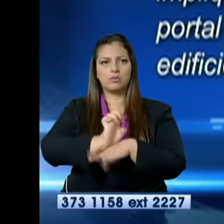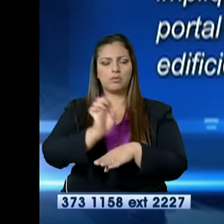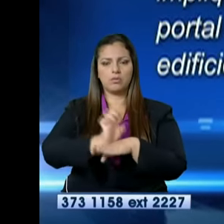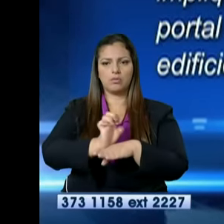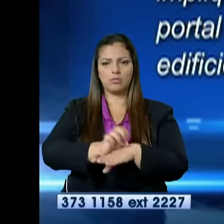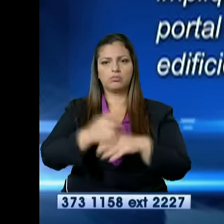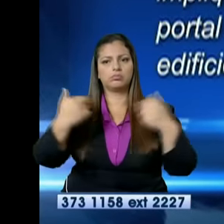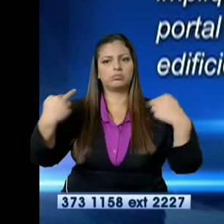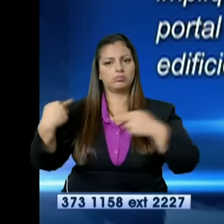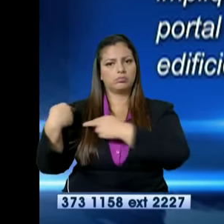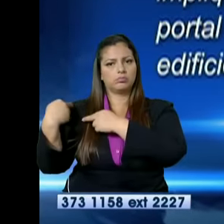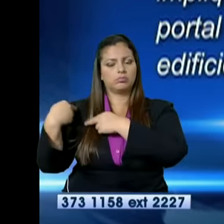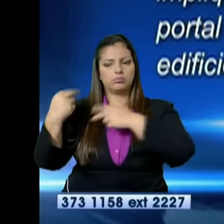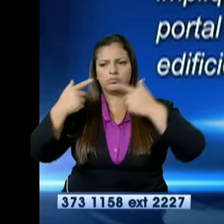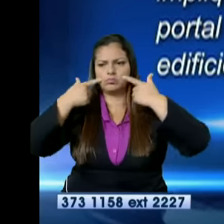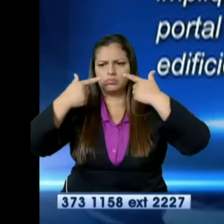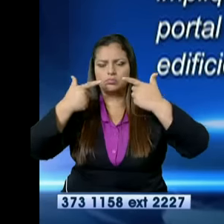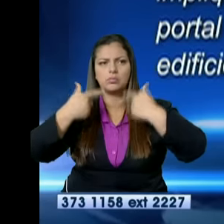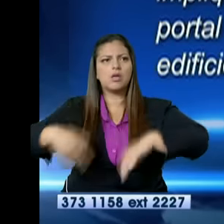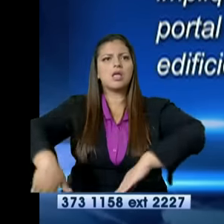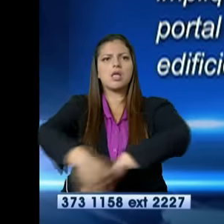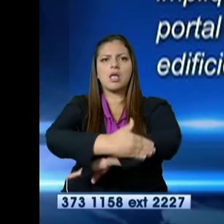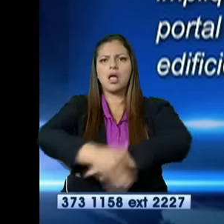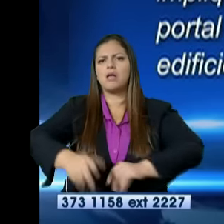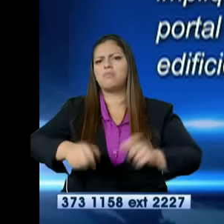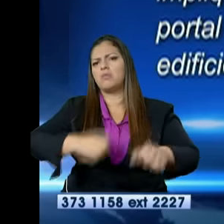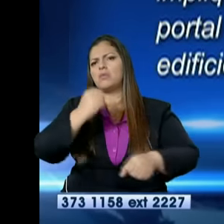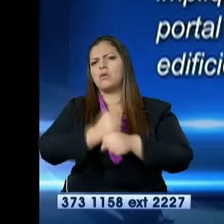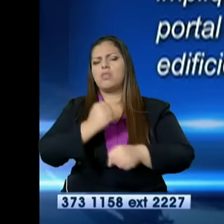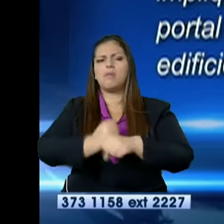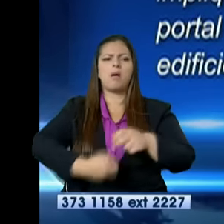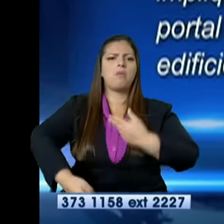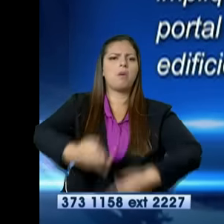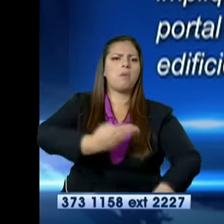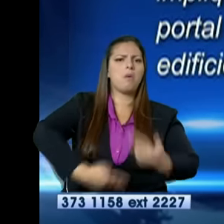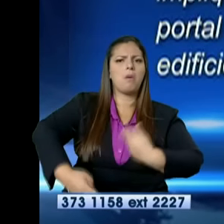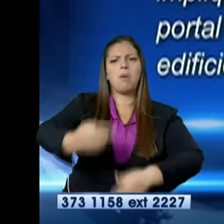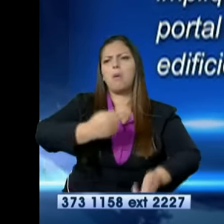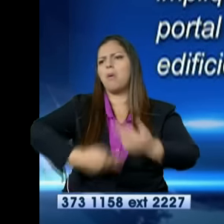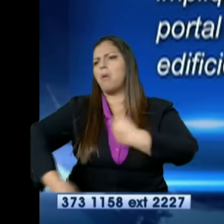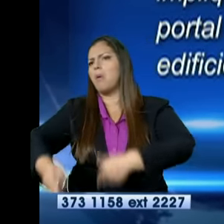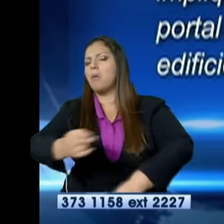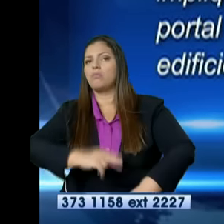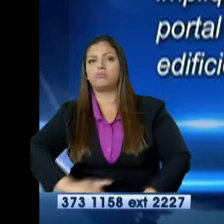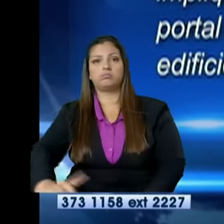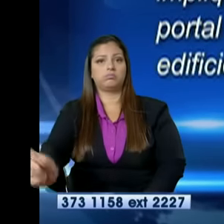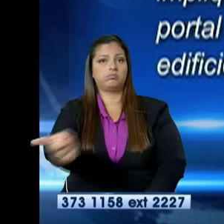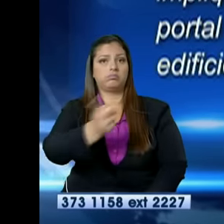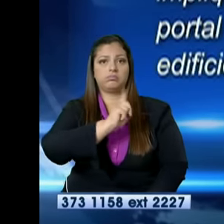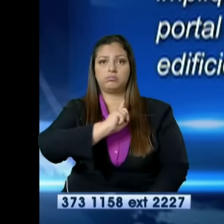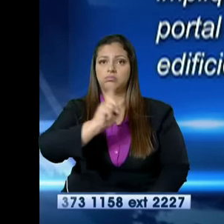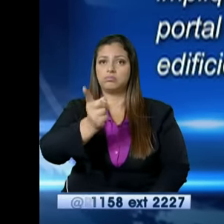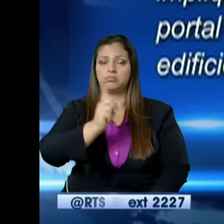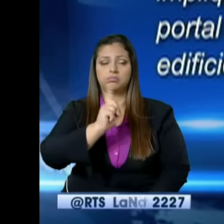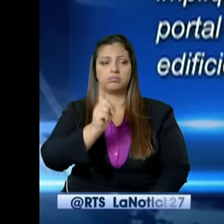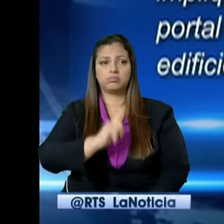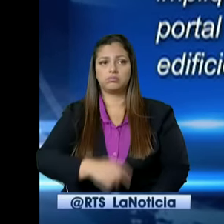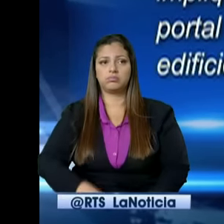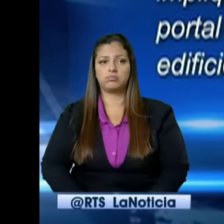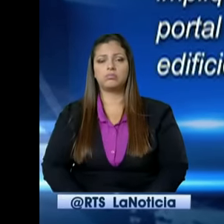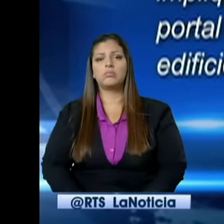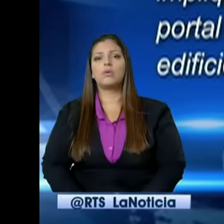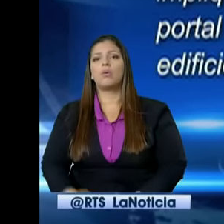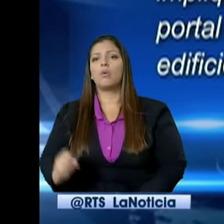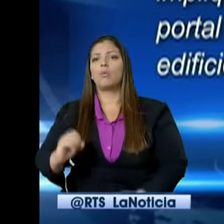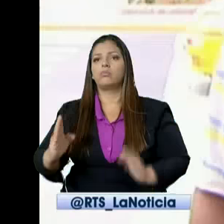tránsito y evitarán que su aglomeración implique el cierre de una calle, vereda, portal o que obstaculicen los accesos de edificios